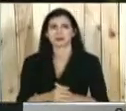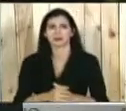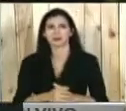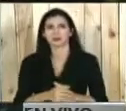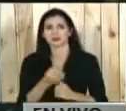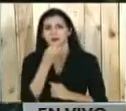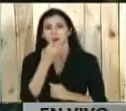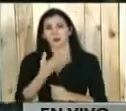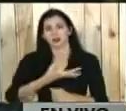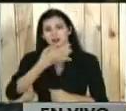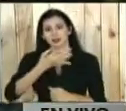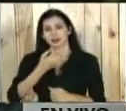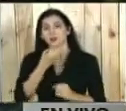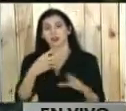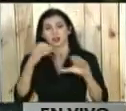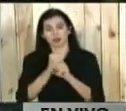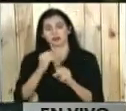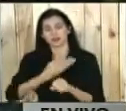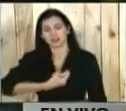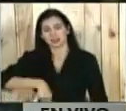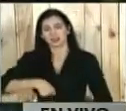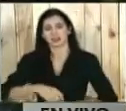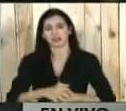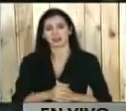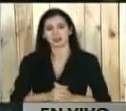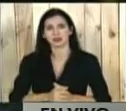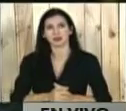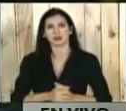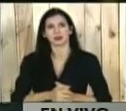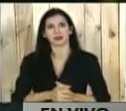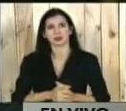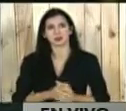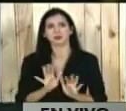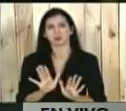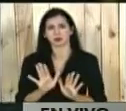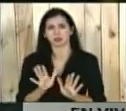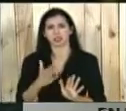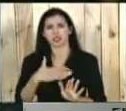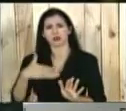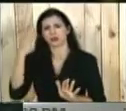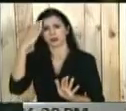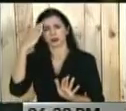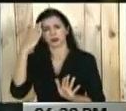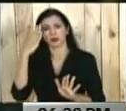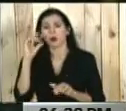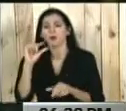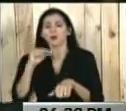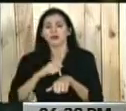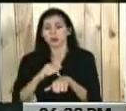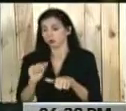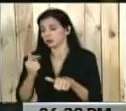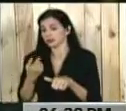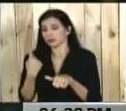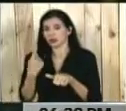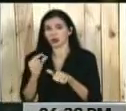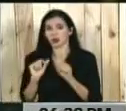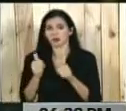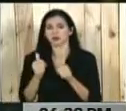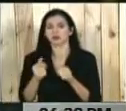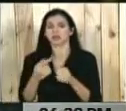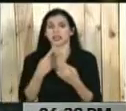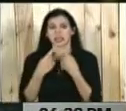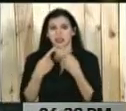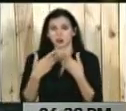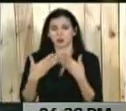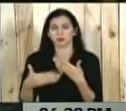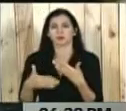Hola, ¿cómo está, presidente? Bueno, sé que debe ser prudente, pero quisiera saber, a pocas horas de haberse iniciado esta nueva fase